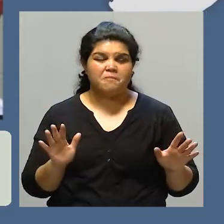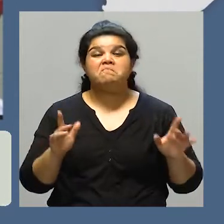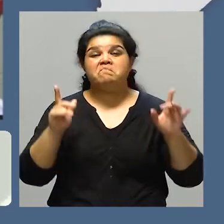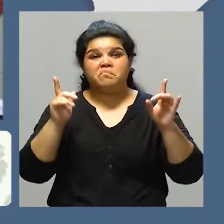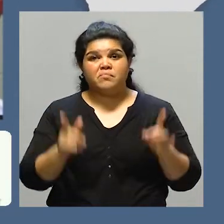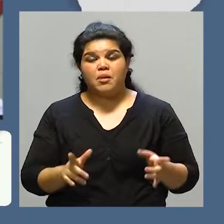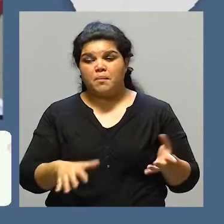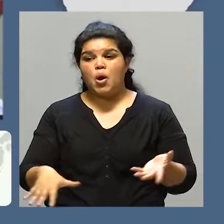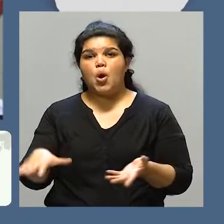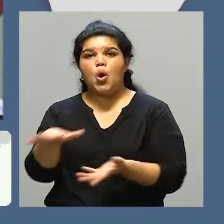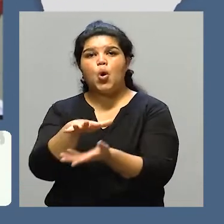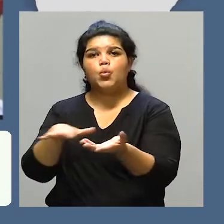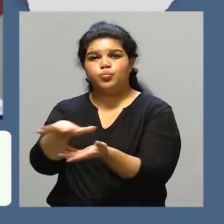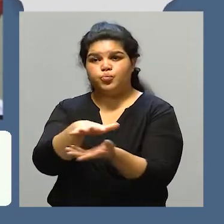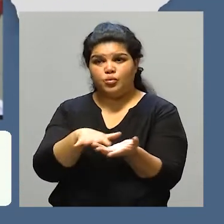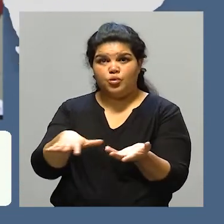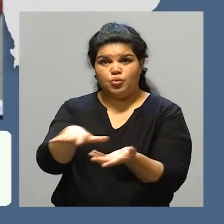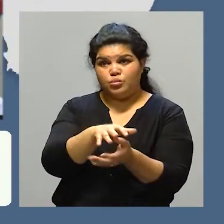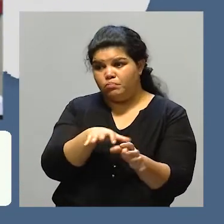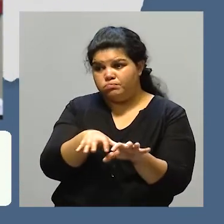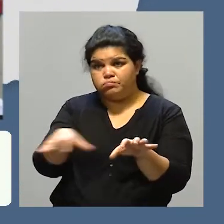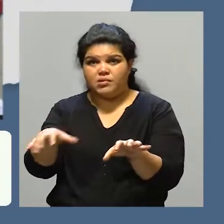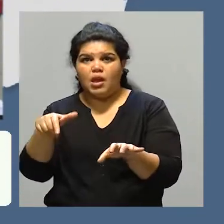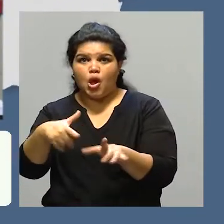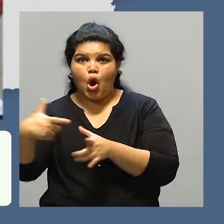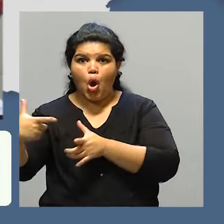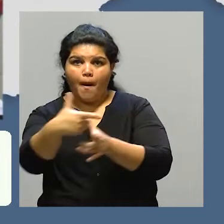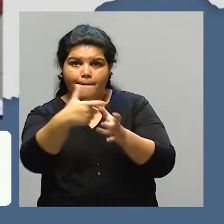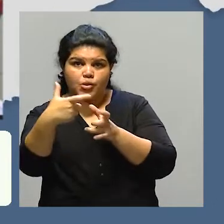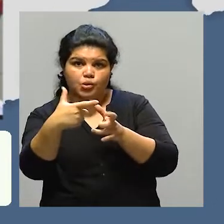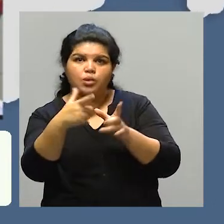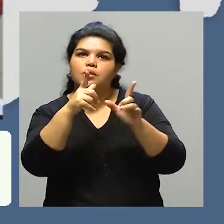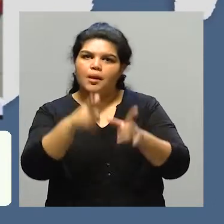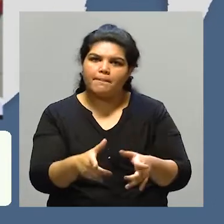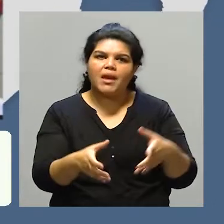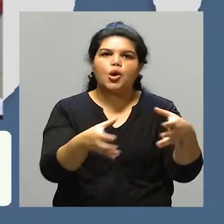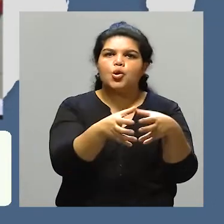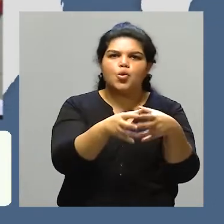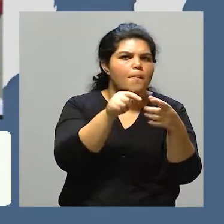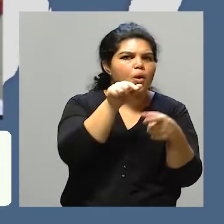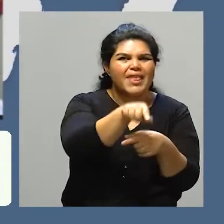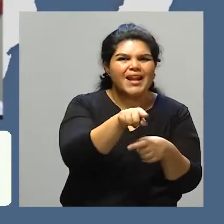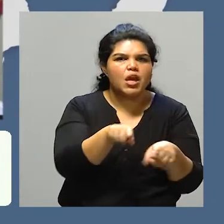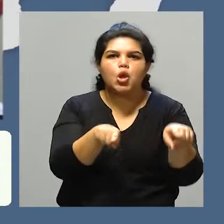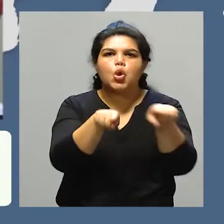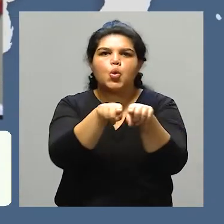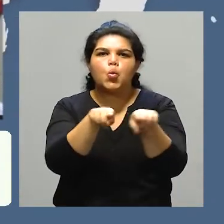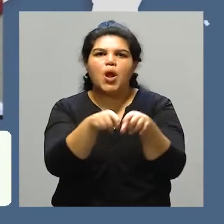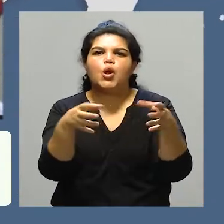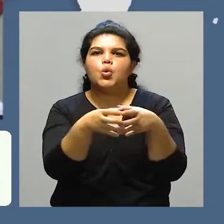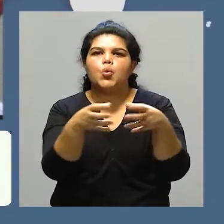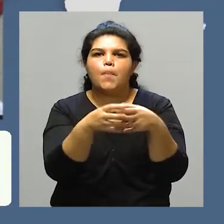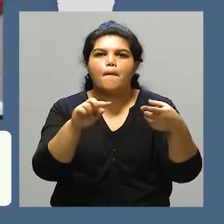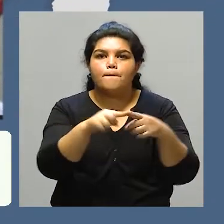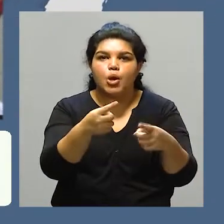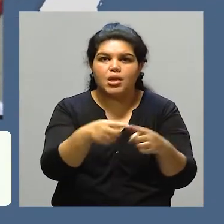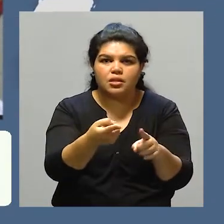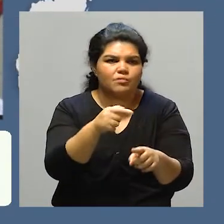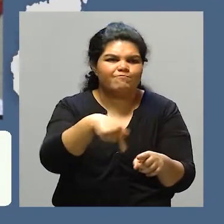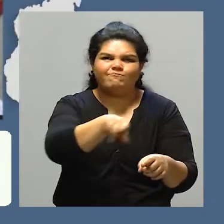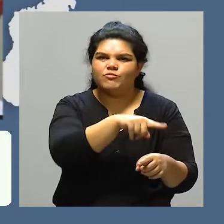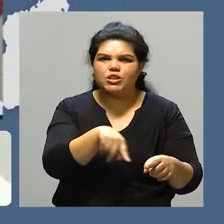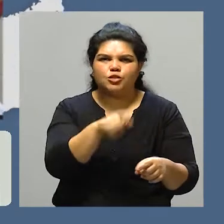muy pesada, tanto él como el Partido Centro Democrático, que ha sufrido un desgaste muy grande después de